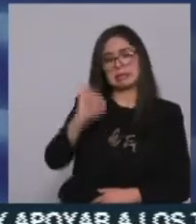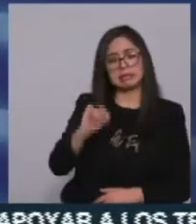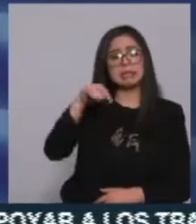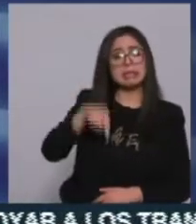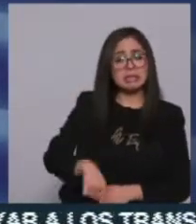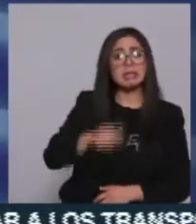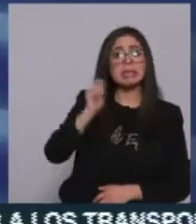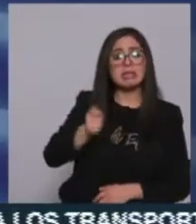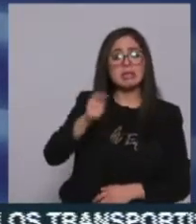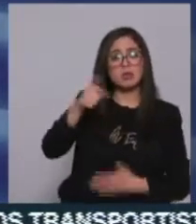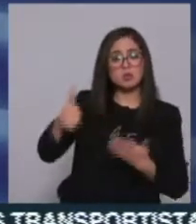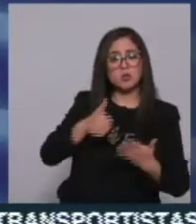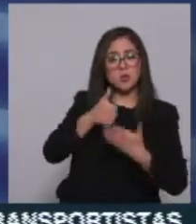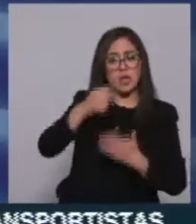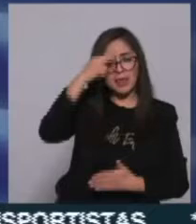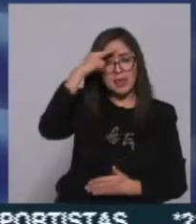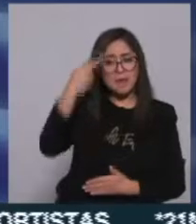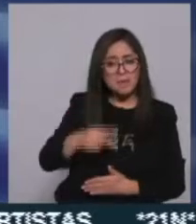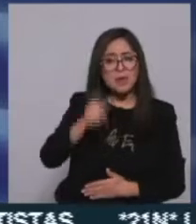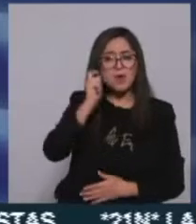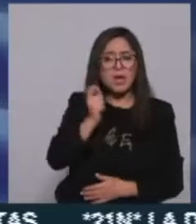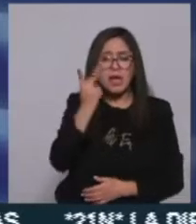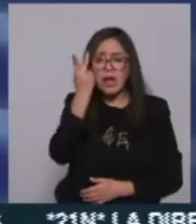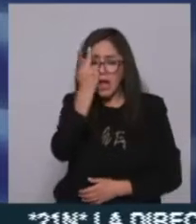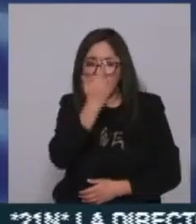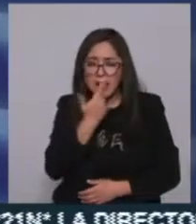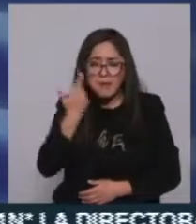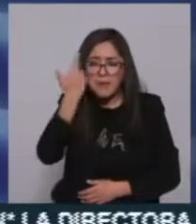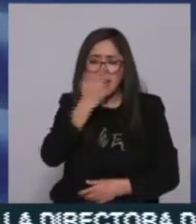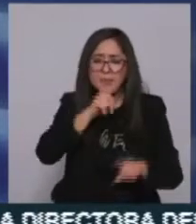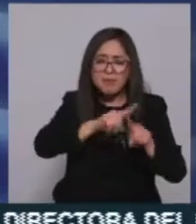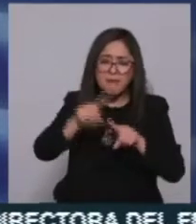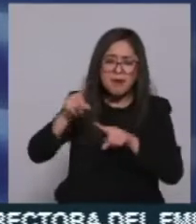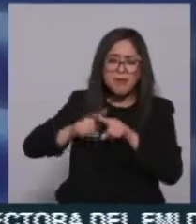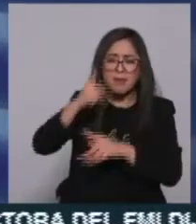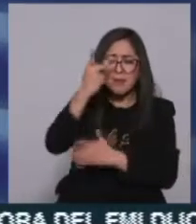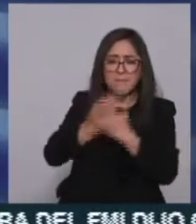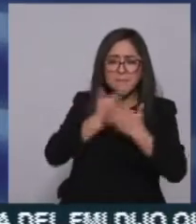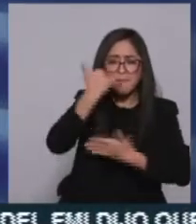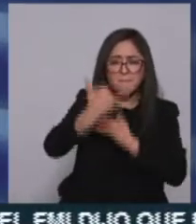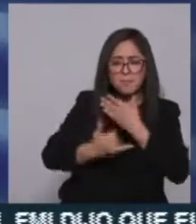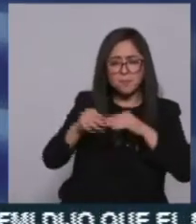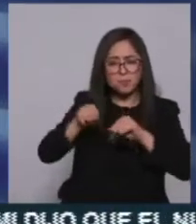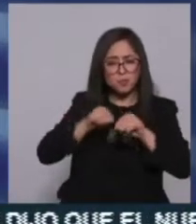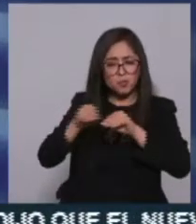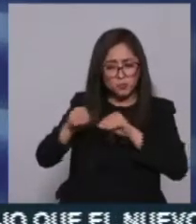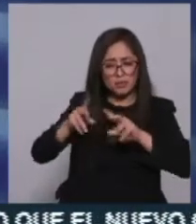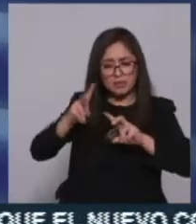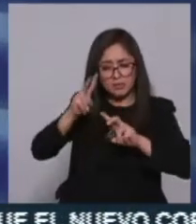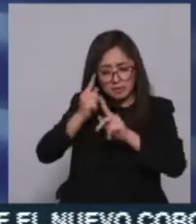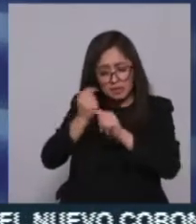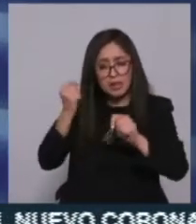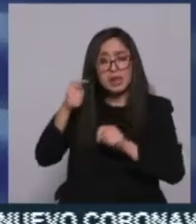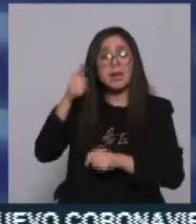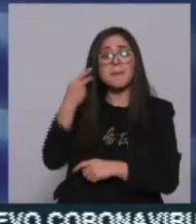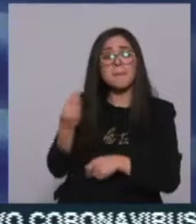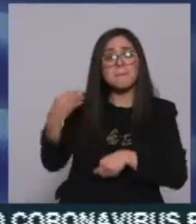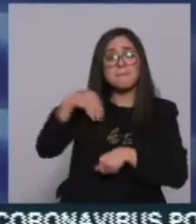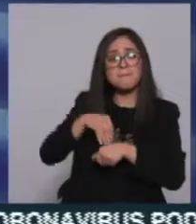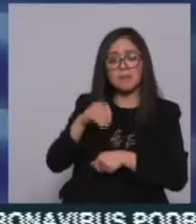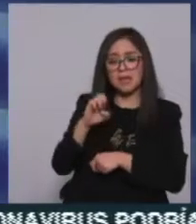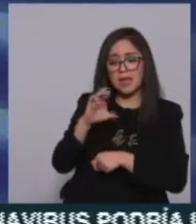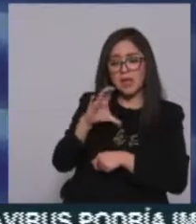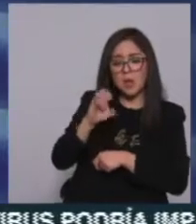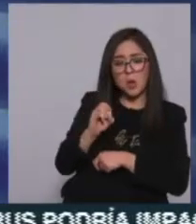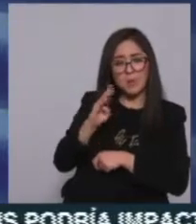los proyectos relacionados, por ejemplo, con movilidad, y el que Ecobici se haya instalado también marcó un precedente para que